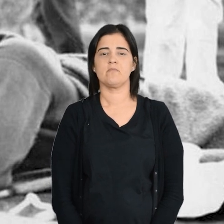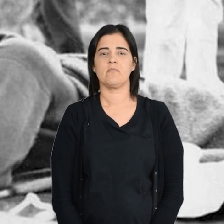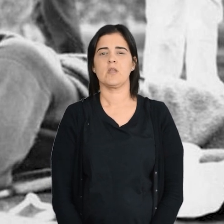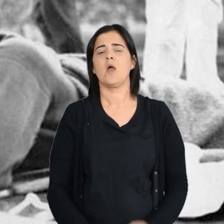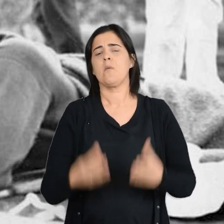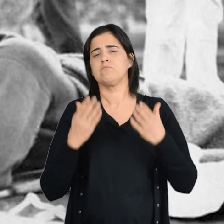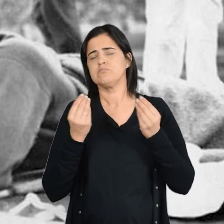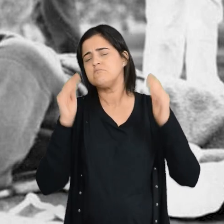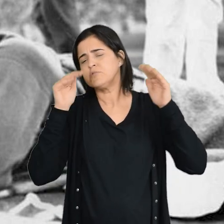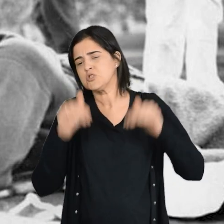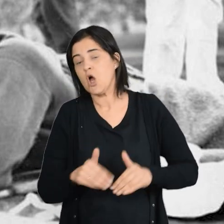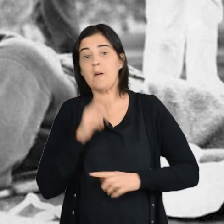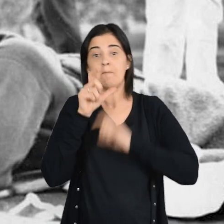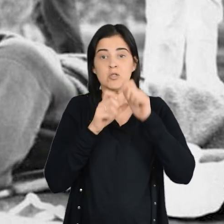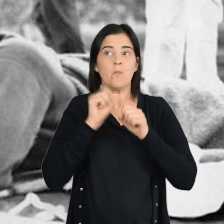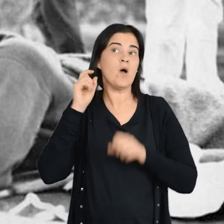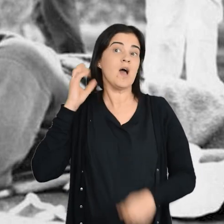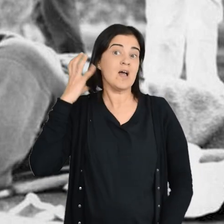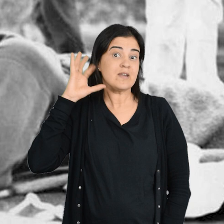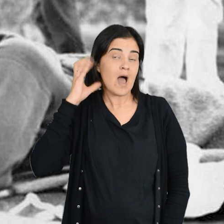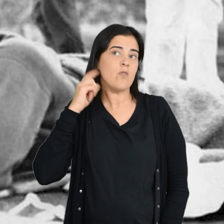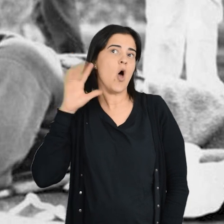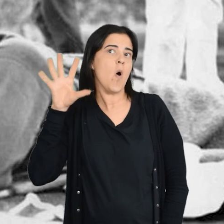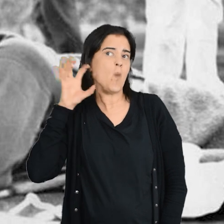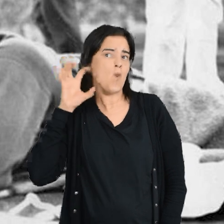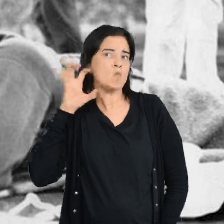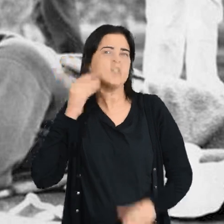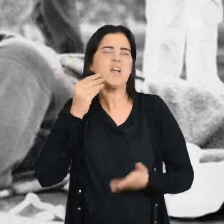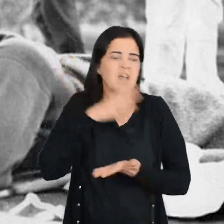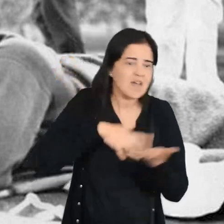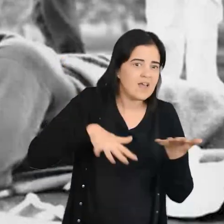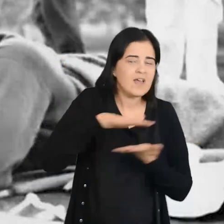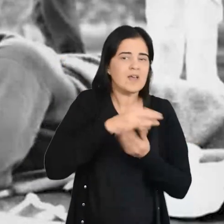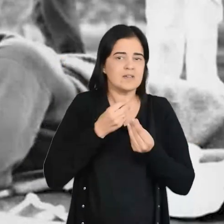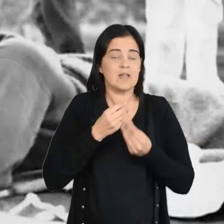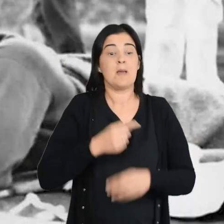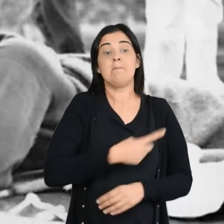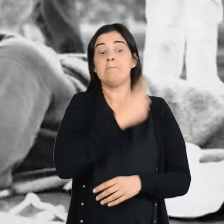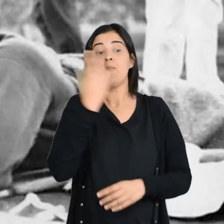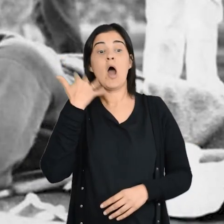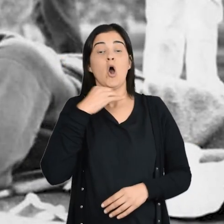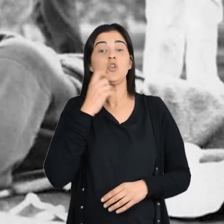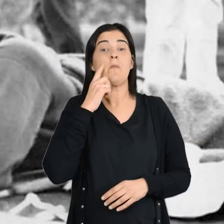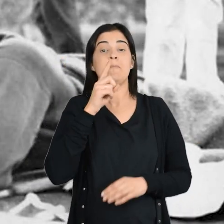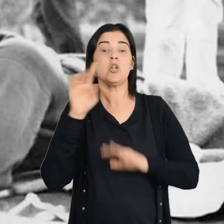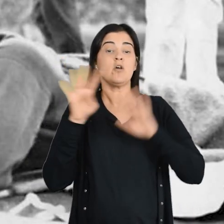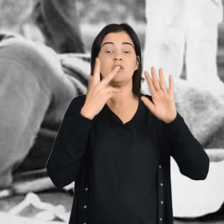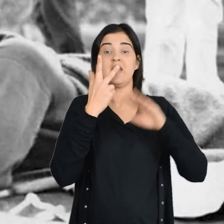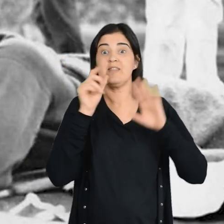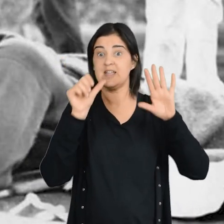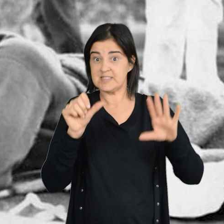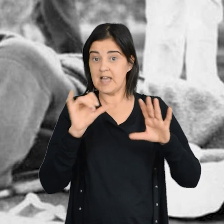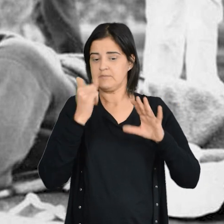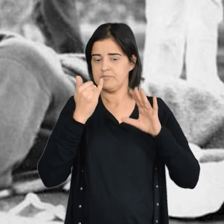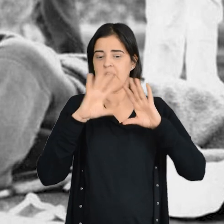millones de personas podían seguir por radio la transmisión el primero de agosto de 1936